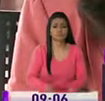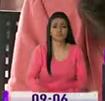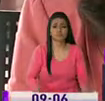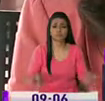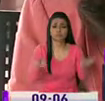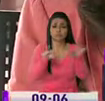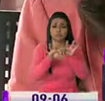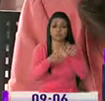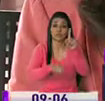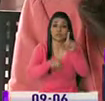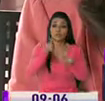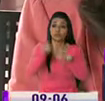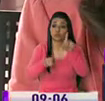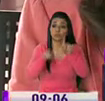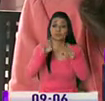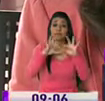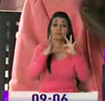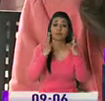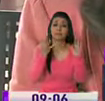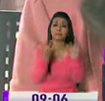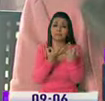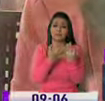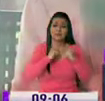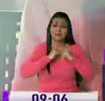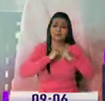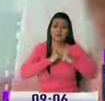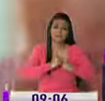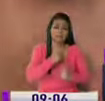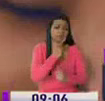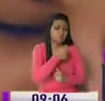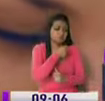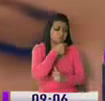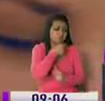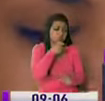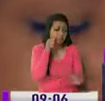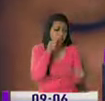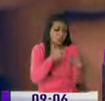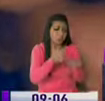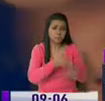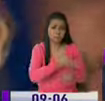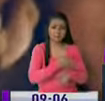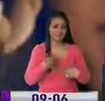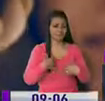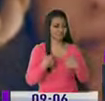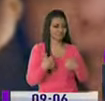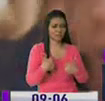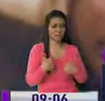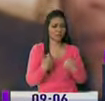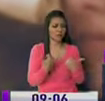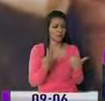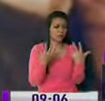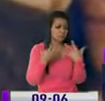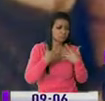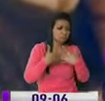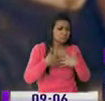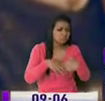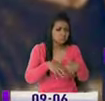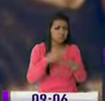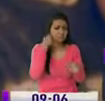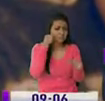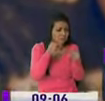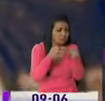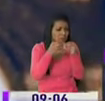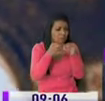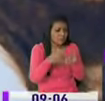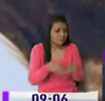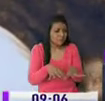Y muchas familias tienen tanta nostalgia de lo que antes era y ahora no es, que nosotros tratamos de